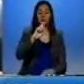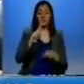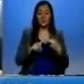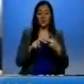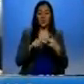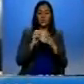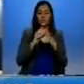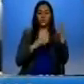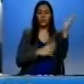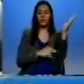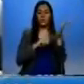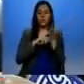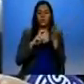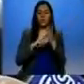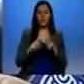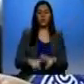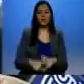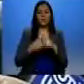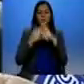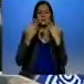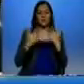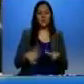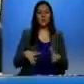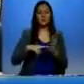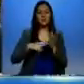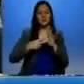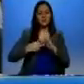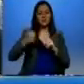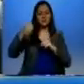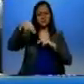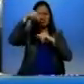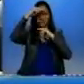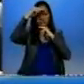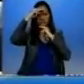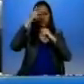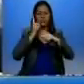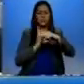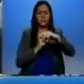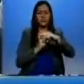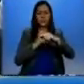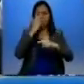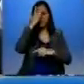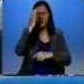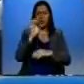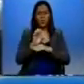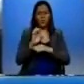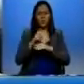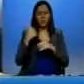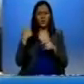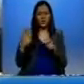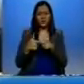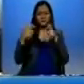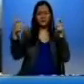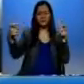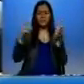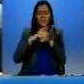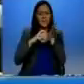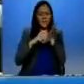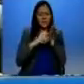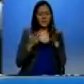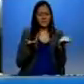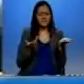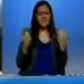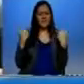proyecto minero que ya arranca. Son buenas noticias para el país porque el país tiene un inmenso potencial minero. Ahí puede estar y de